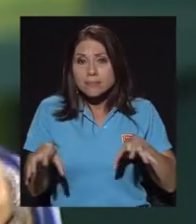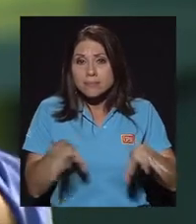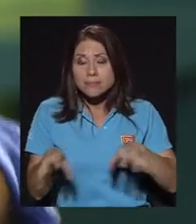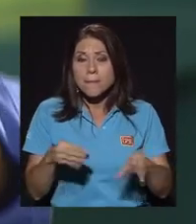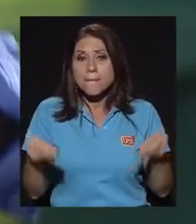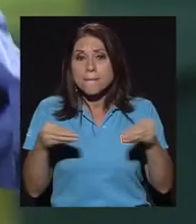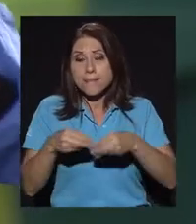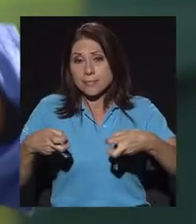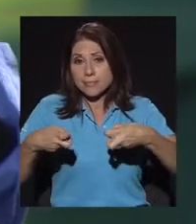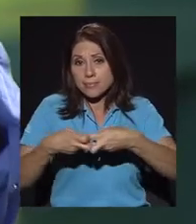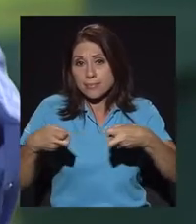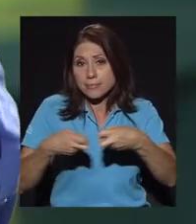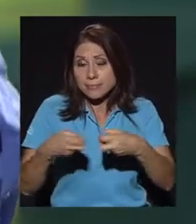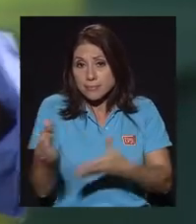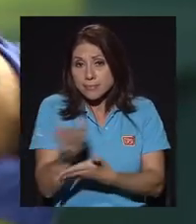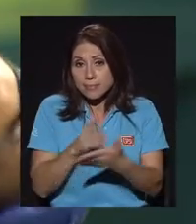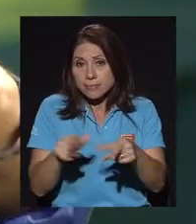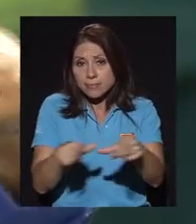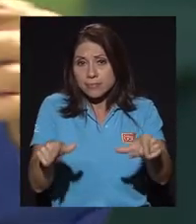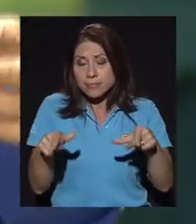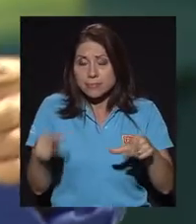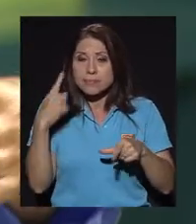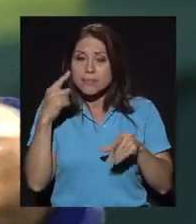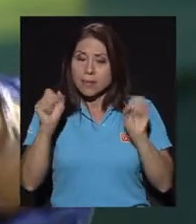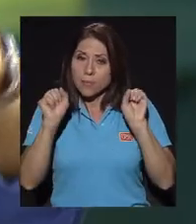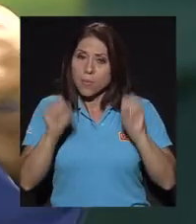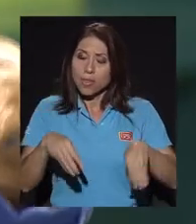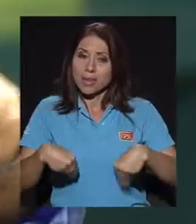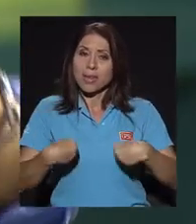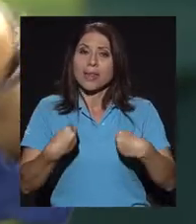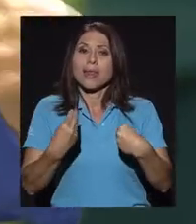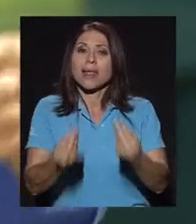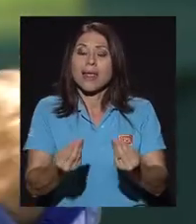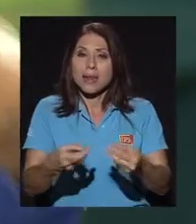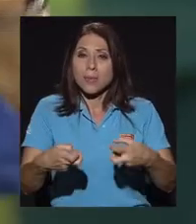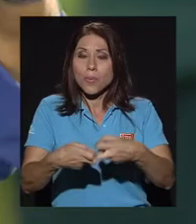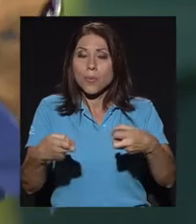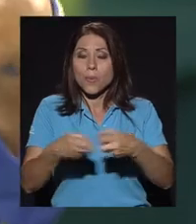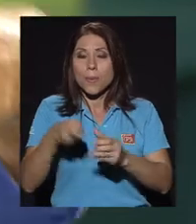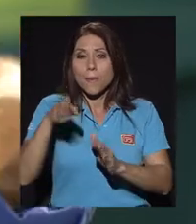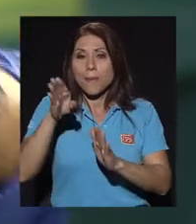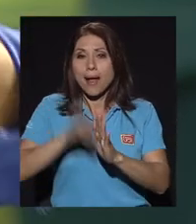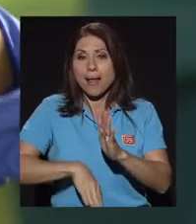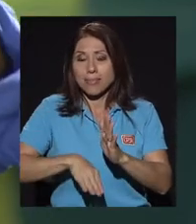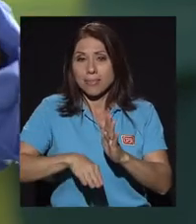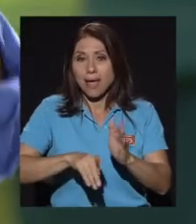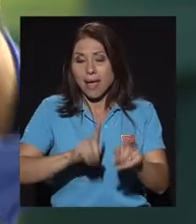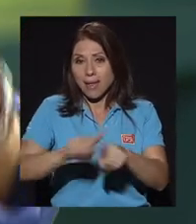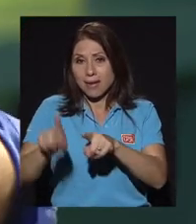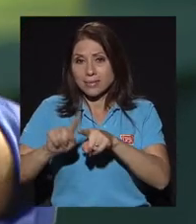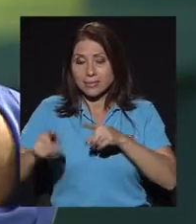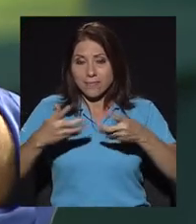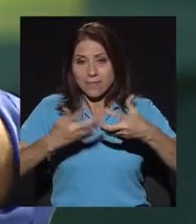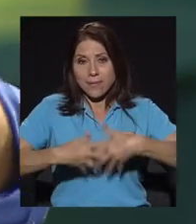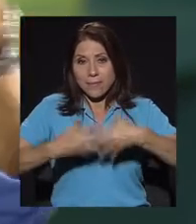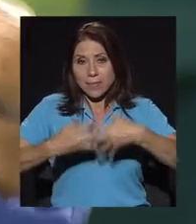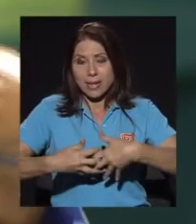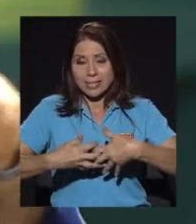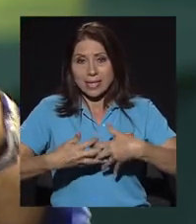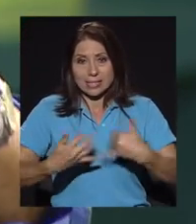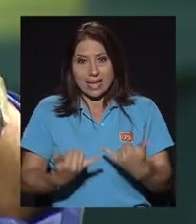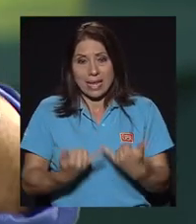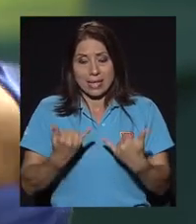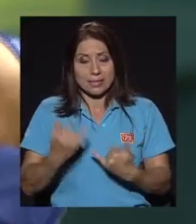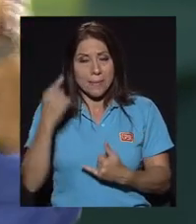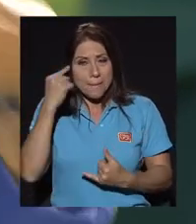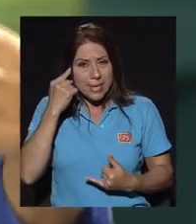algunas partes para así poder ofrecer energía barata a las empresas que estén